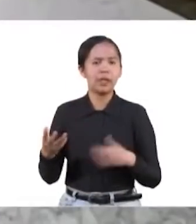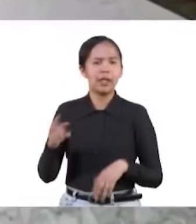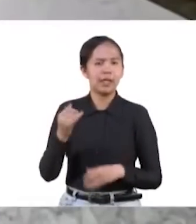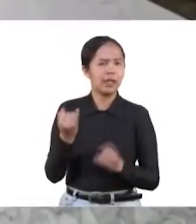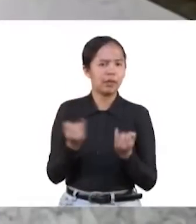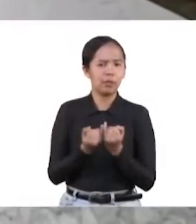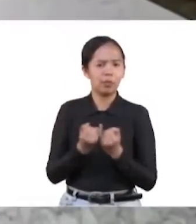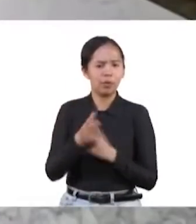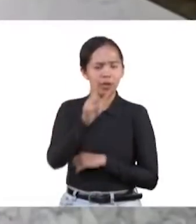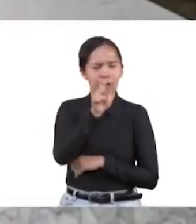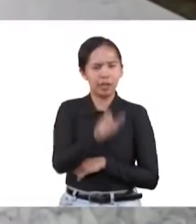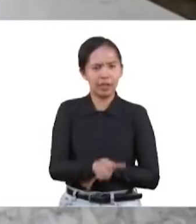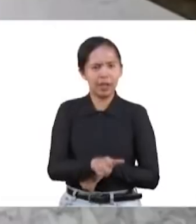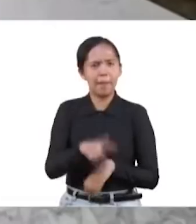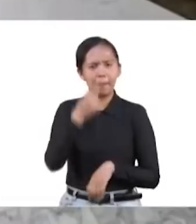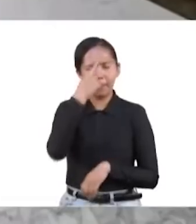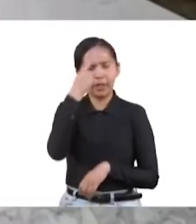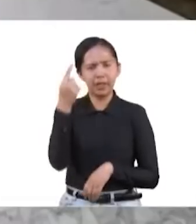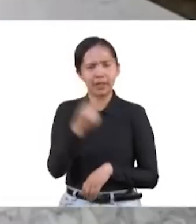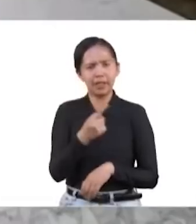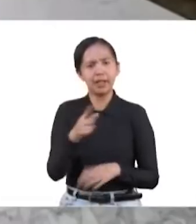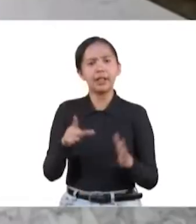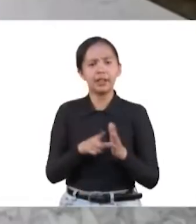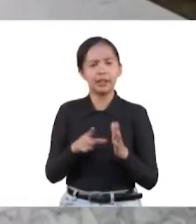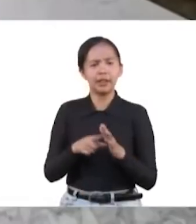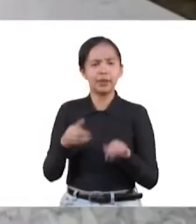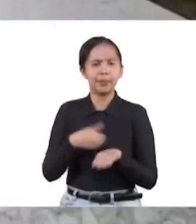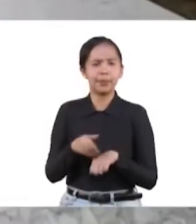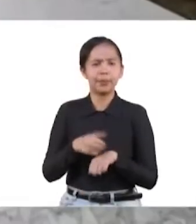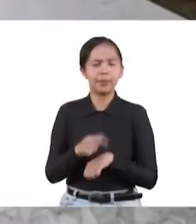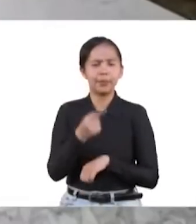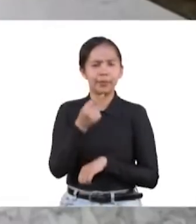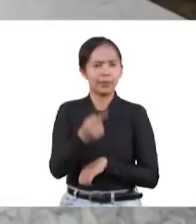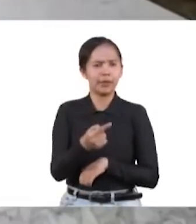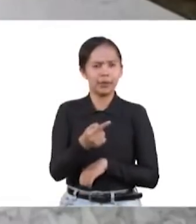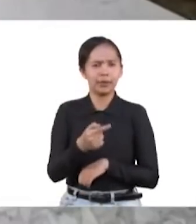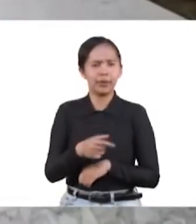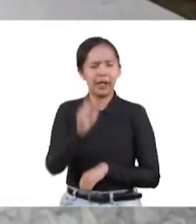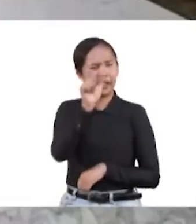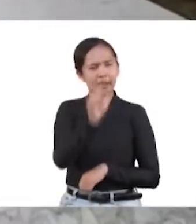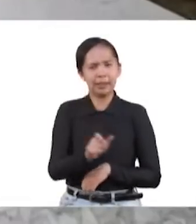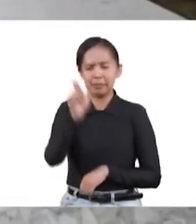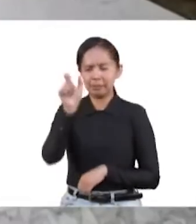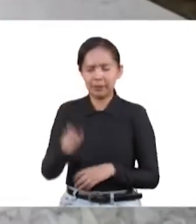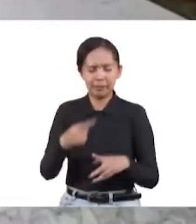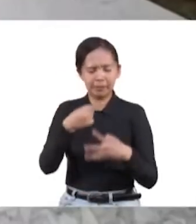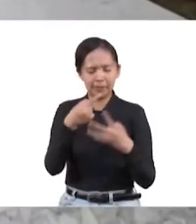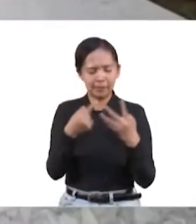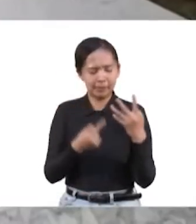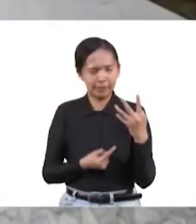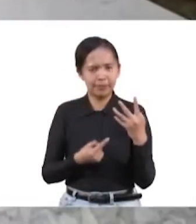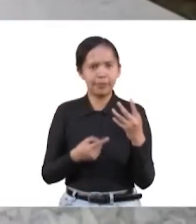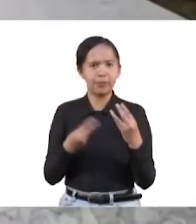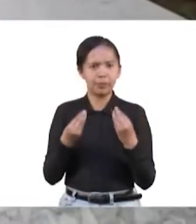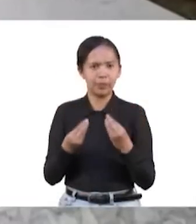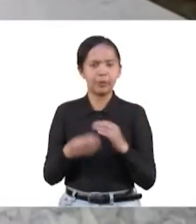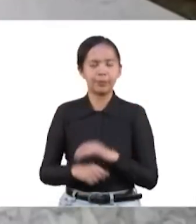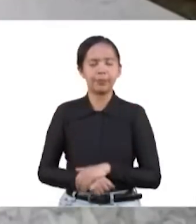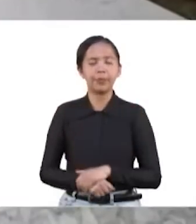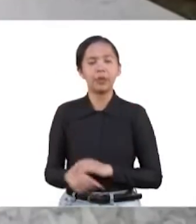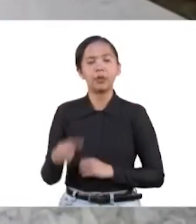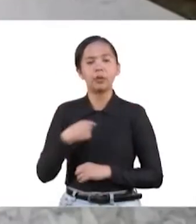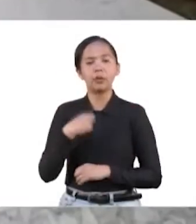diseñadas especialmente para la línea 1, entre otras características. Quiero